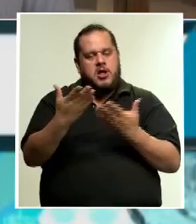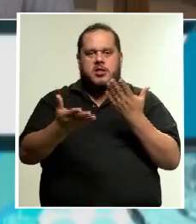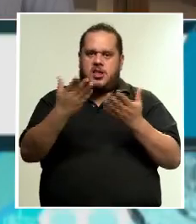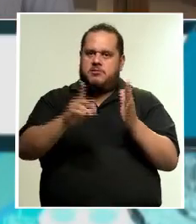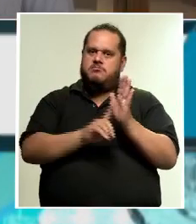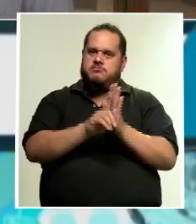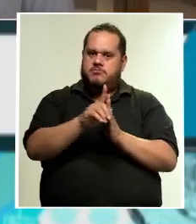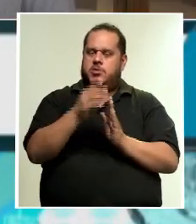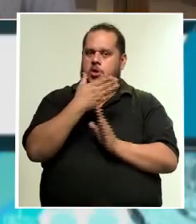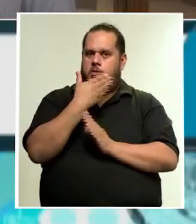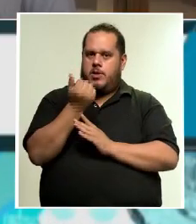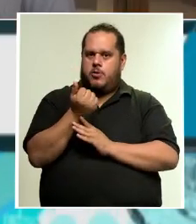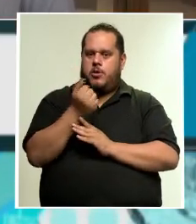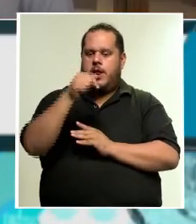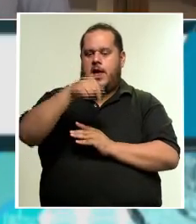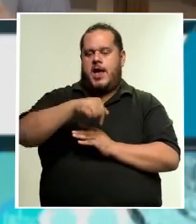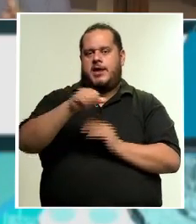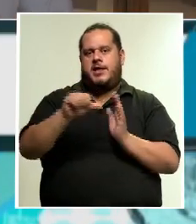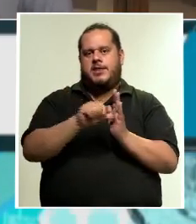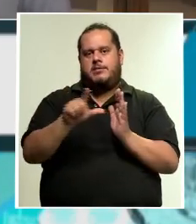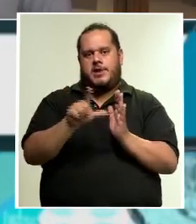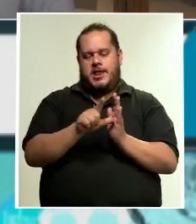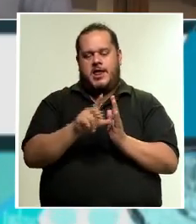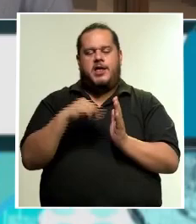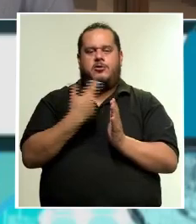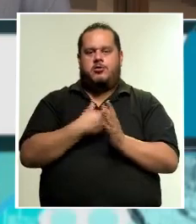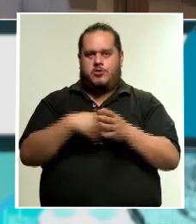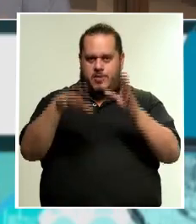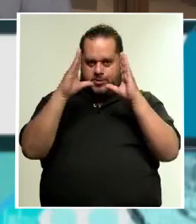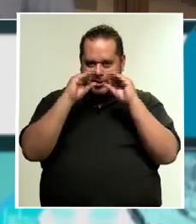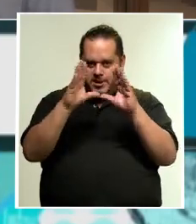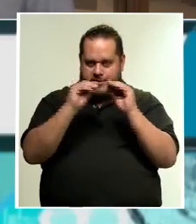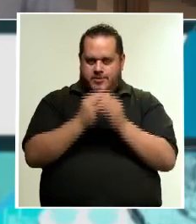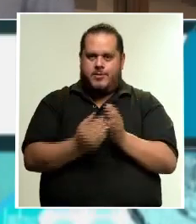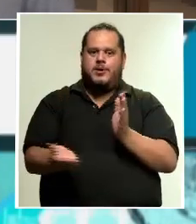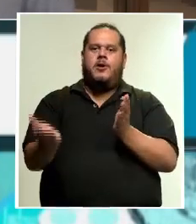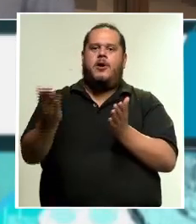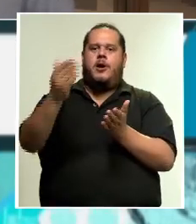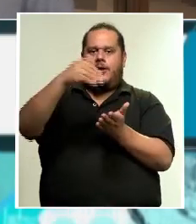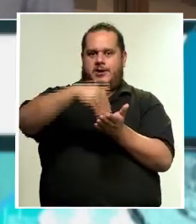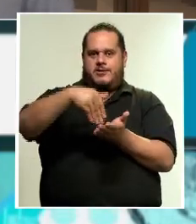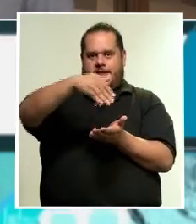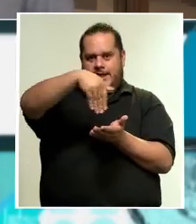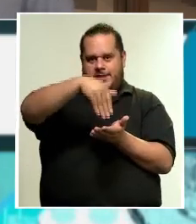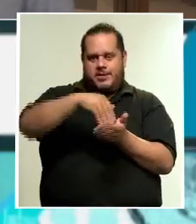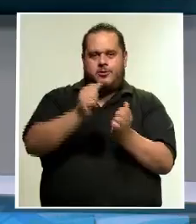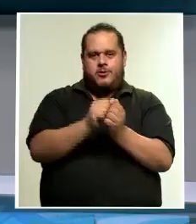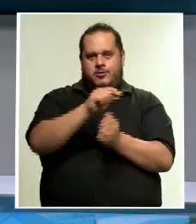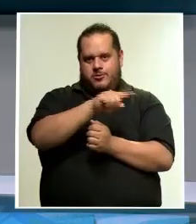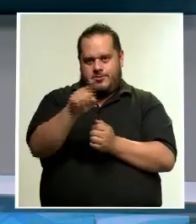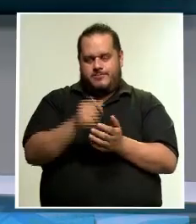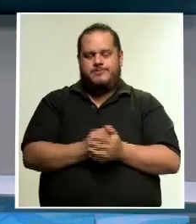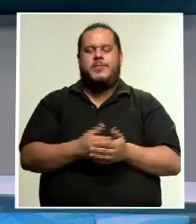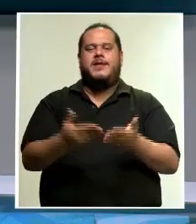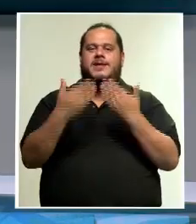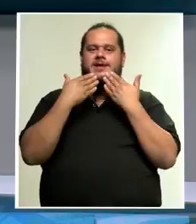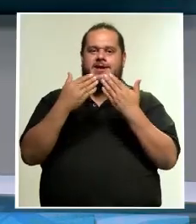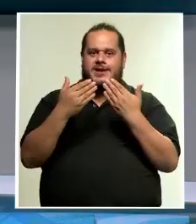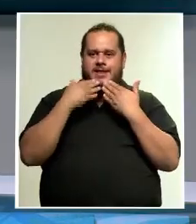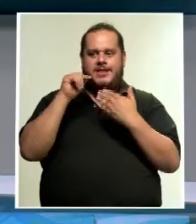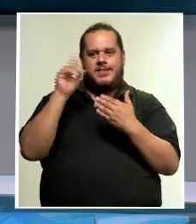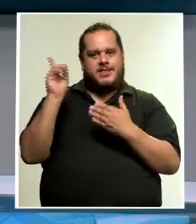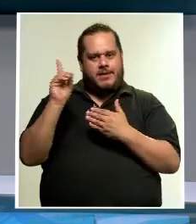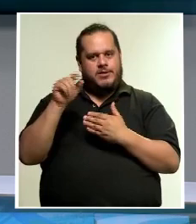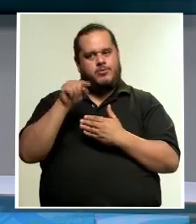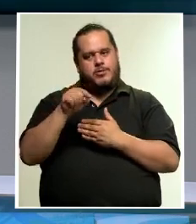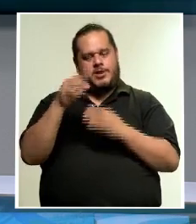desarrollando muchísimo mejor acá en el Congreso, y vamos a estar informándoles. Regresamos con ustedes, que tiene más. Gracias, David, por esta información.